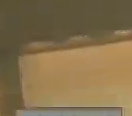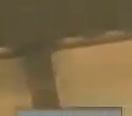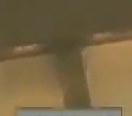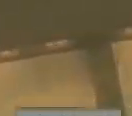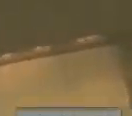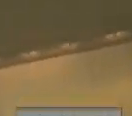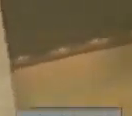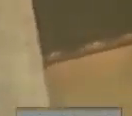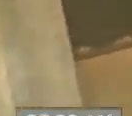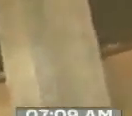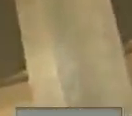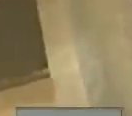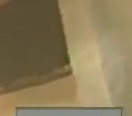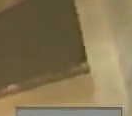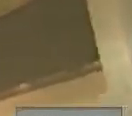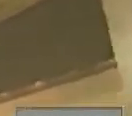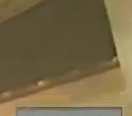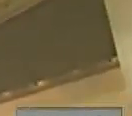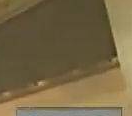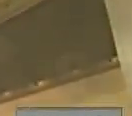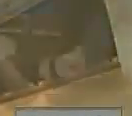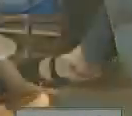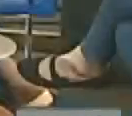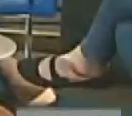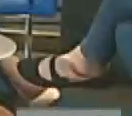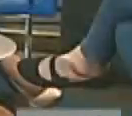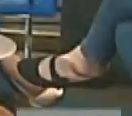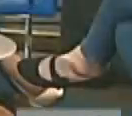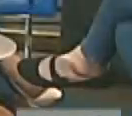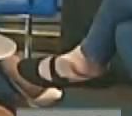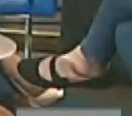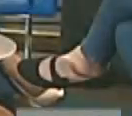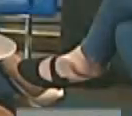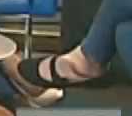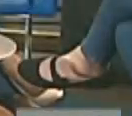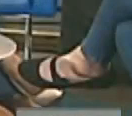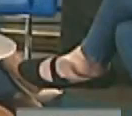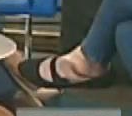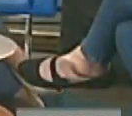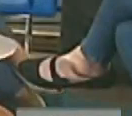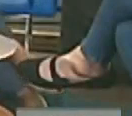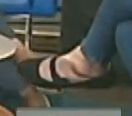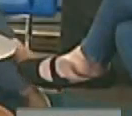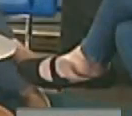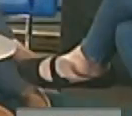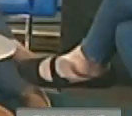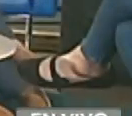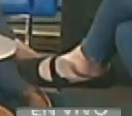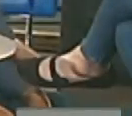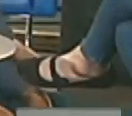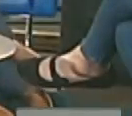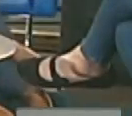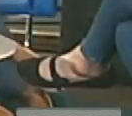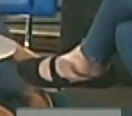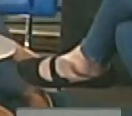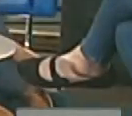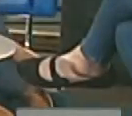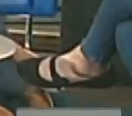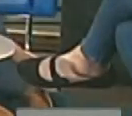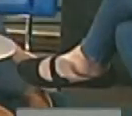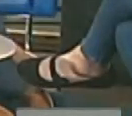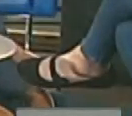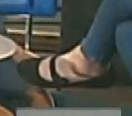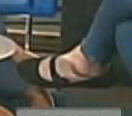nuestra primera invitada el día de hoy. Les recordamos que estamos desde el Teatro Teresa Carreño en Caracas. Hola, hola Venezuela, saludos.